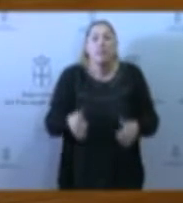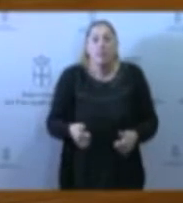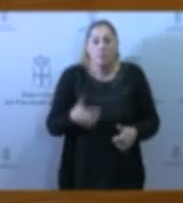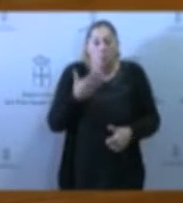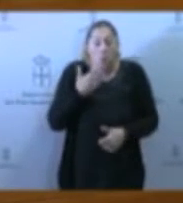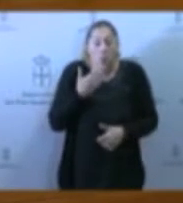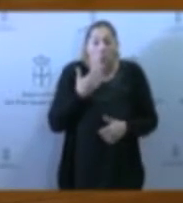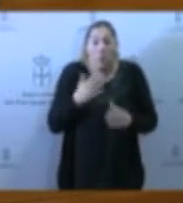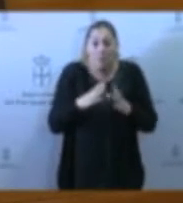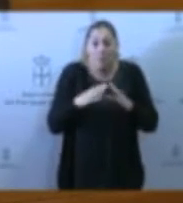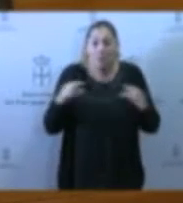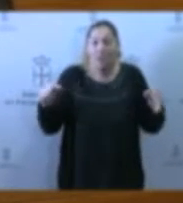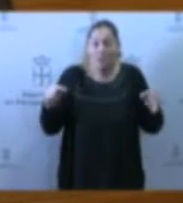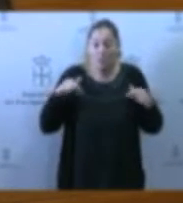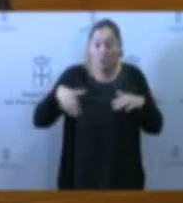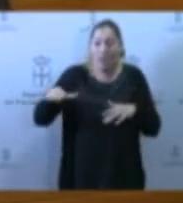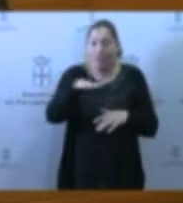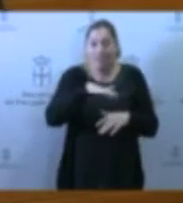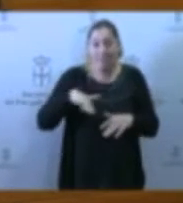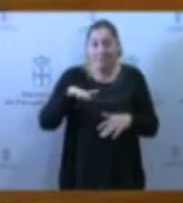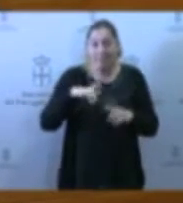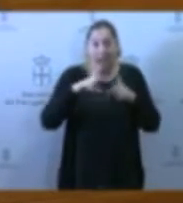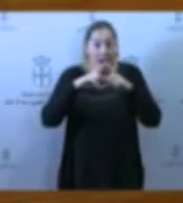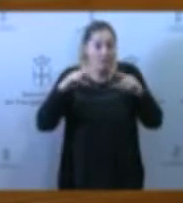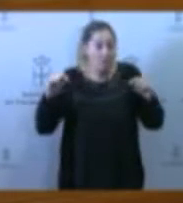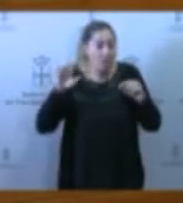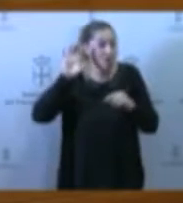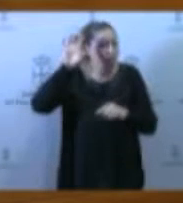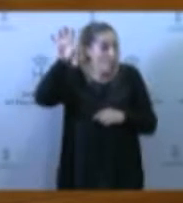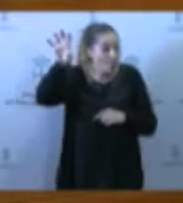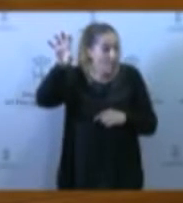Asturias, ¿no? Y Asturias es una comunidad que tiene